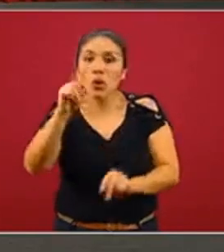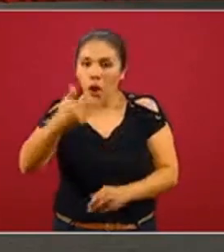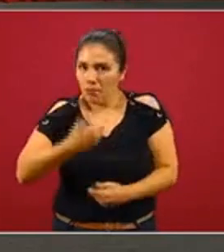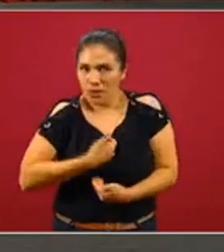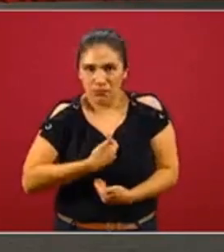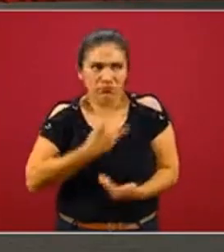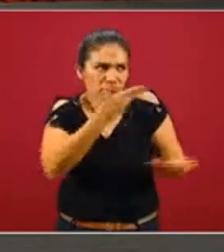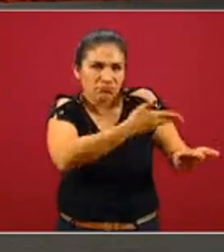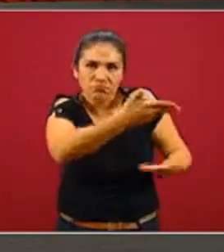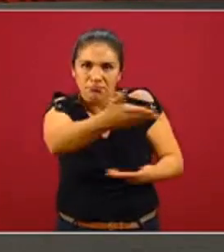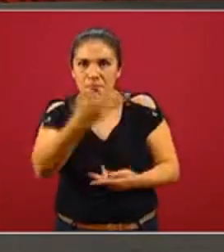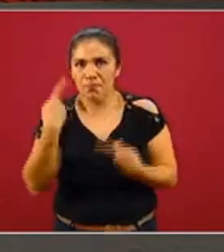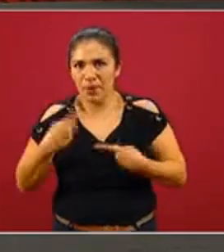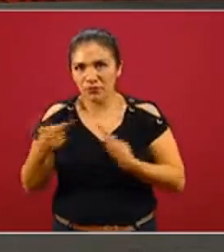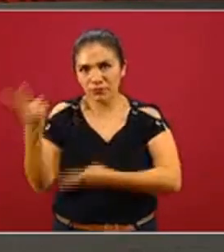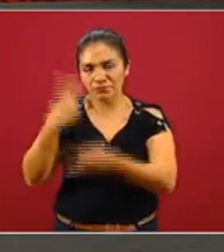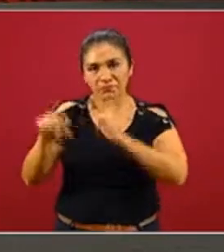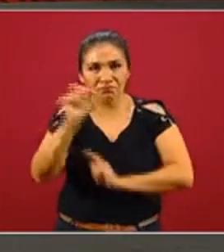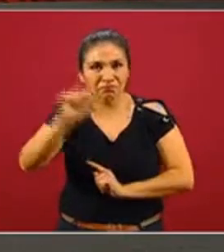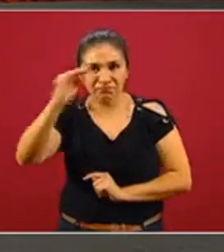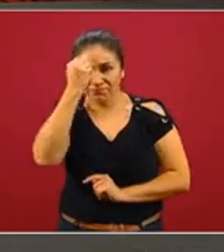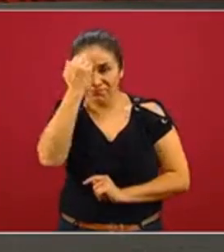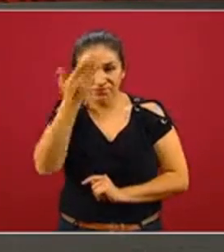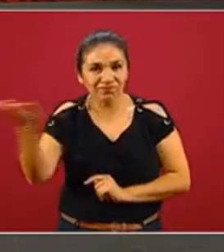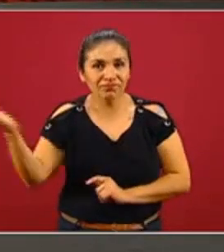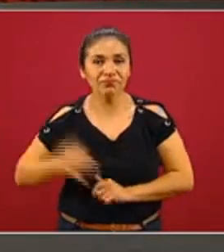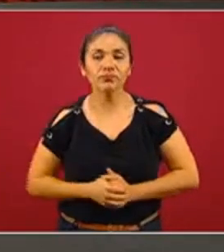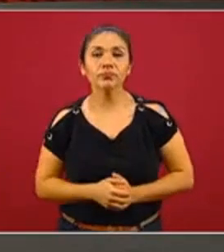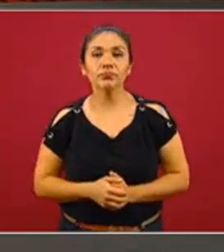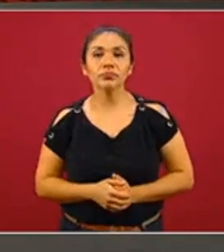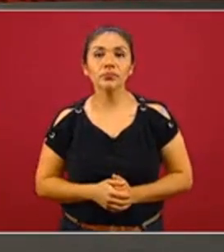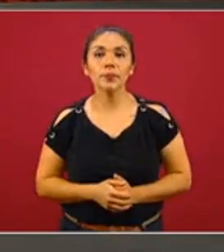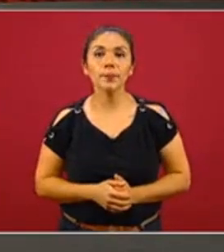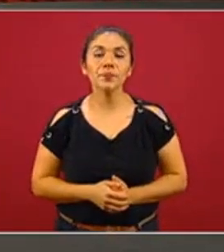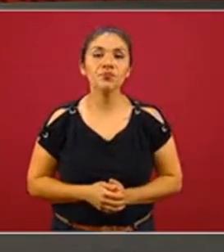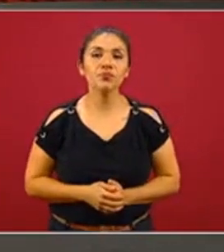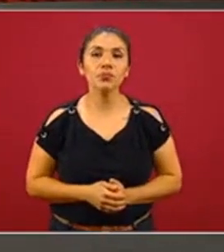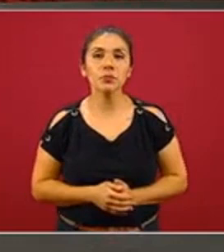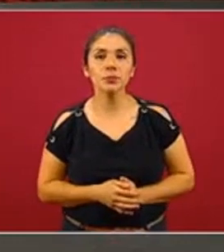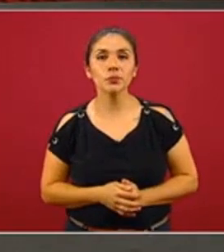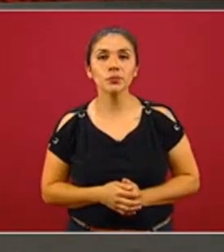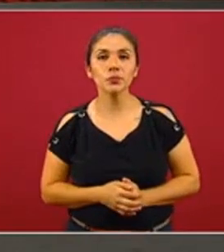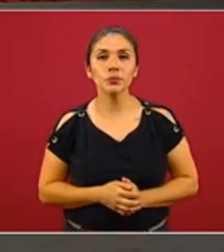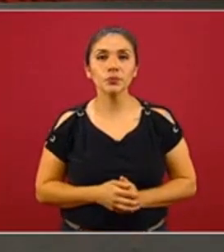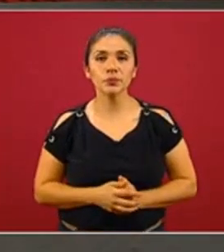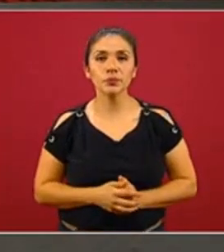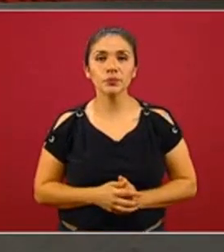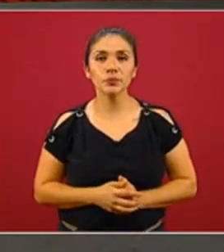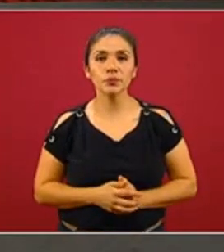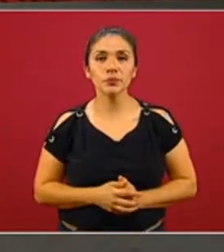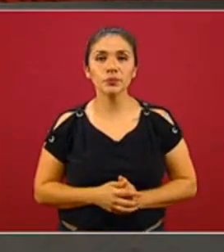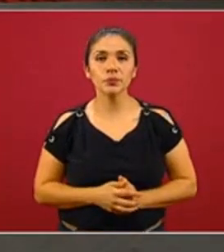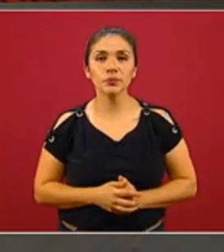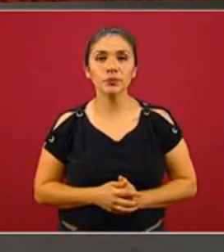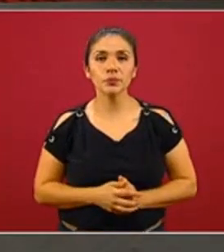hágansela a cualquiera de las personas expertas. ¿Sí me oyen? ¿Sí? ¿Me oyen? Miren, hola.